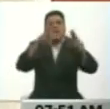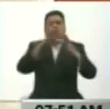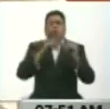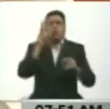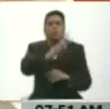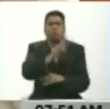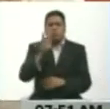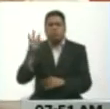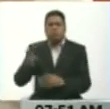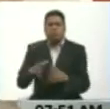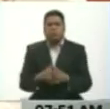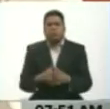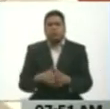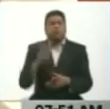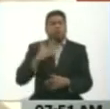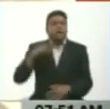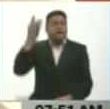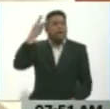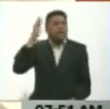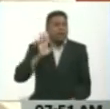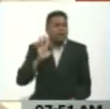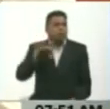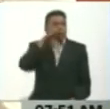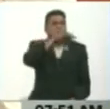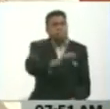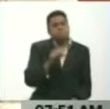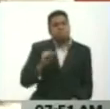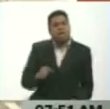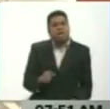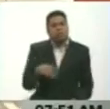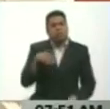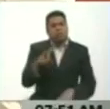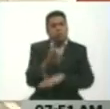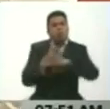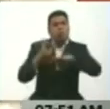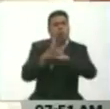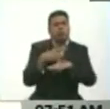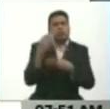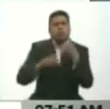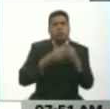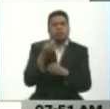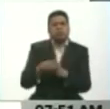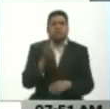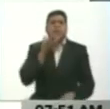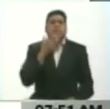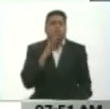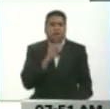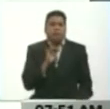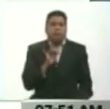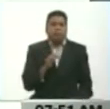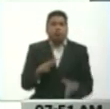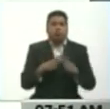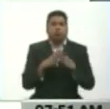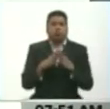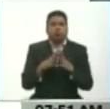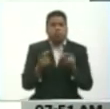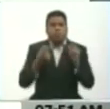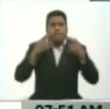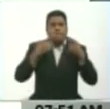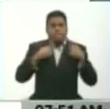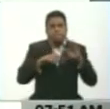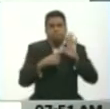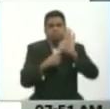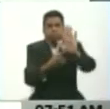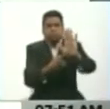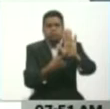yo sí creo que como Estado habría que evaluar cómo hacer para que los espacios publicitarios que venden y